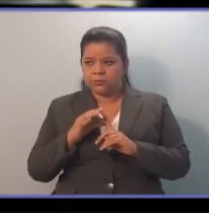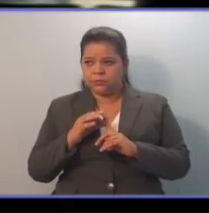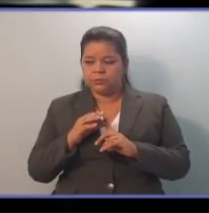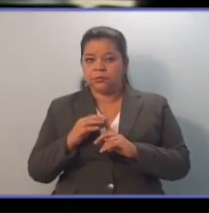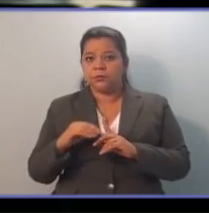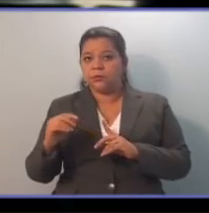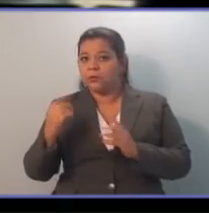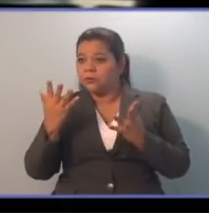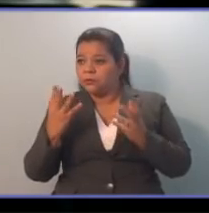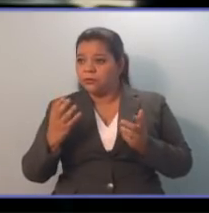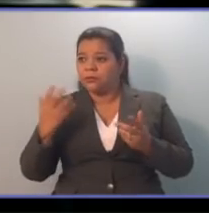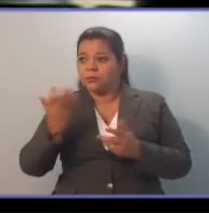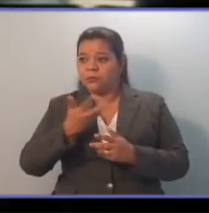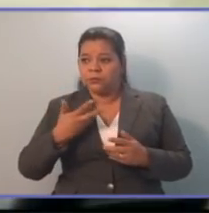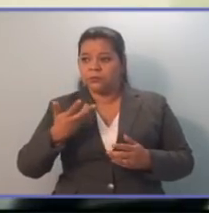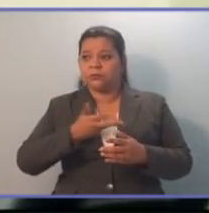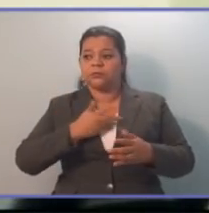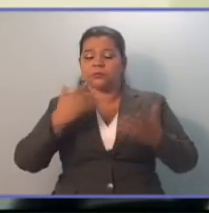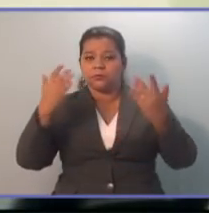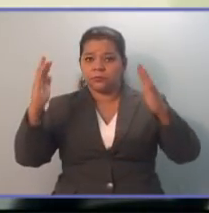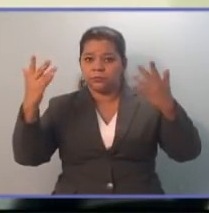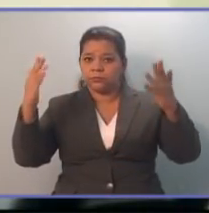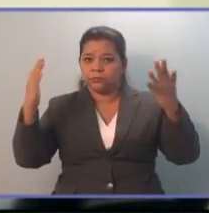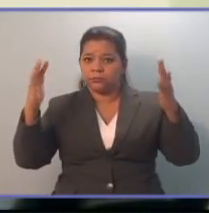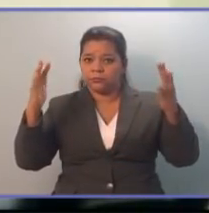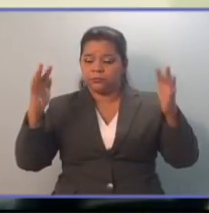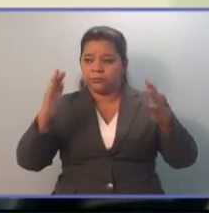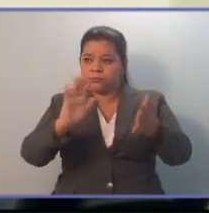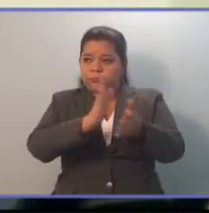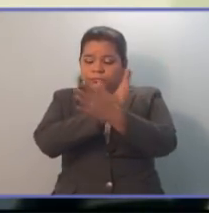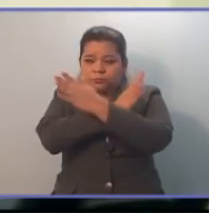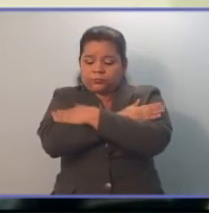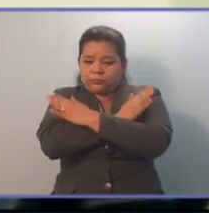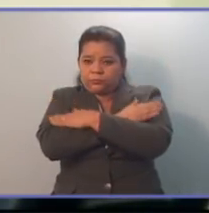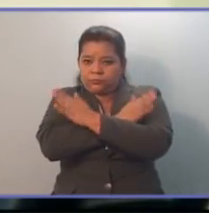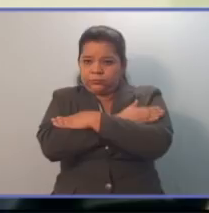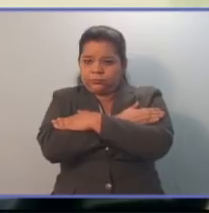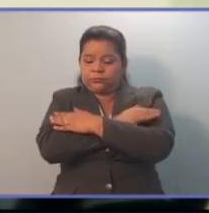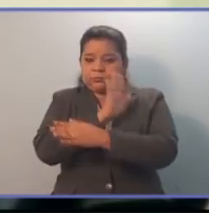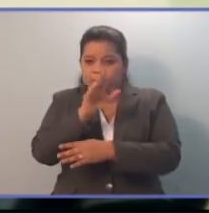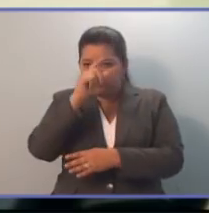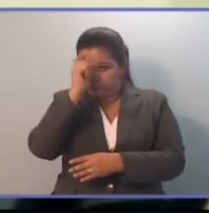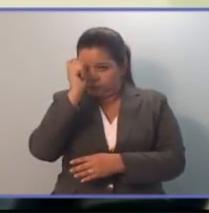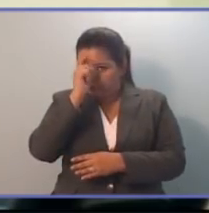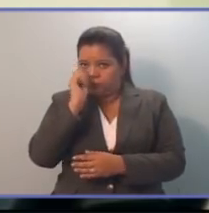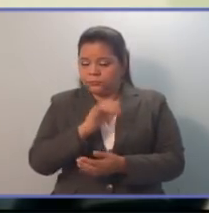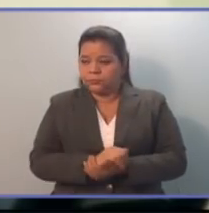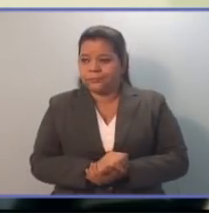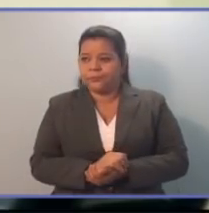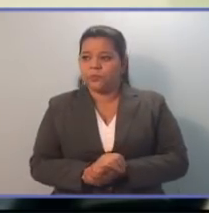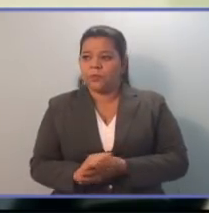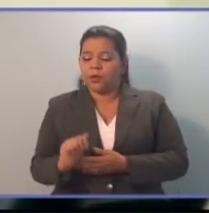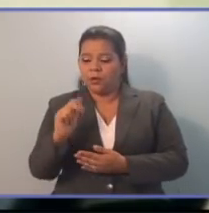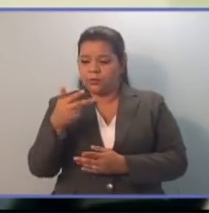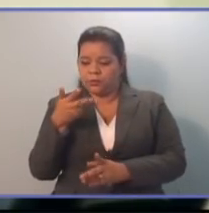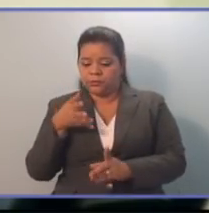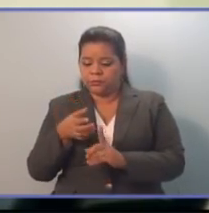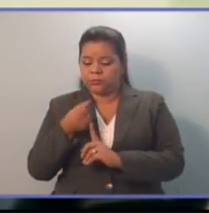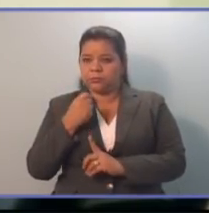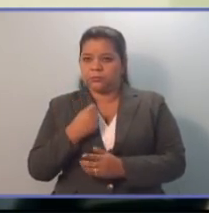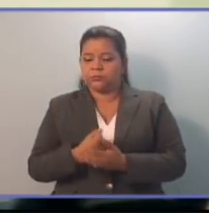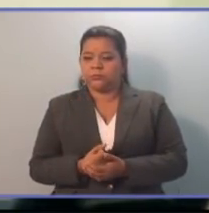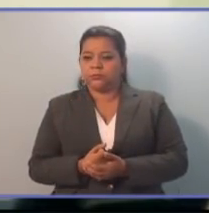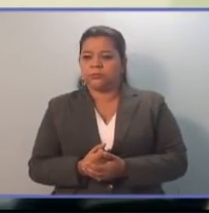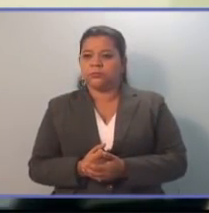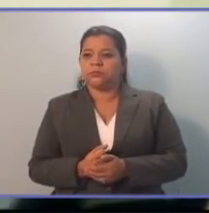Permítame felicitarla por este esfuerzo. Muchas gracias. En el objetivo tercero, en